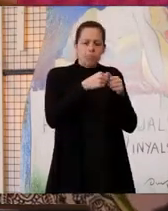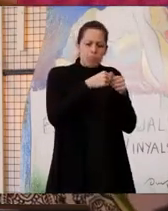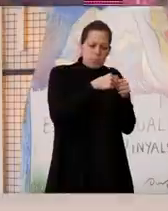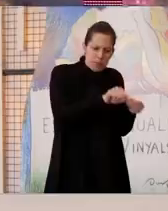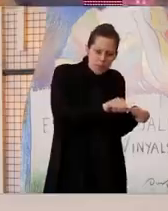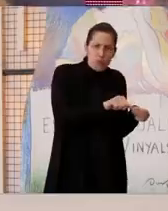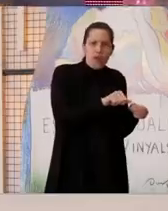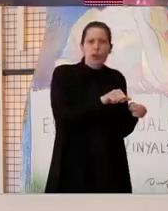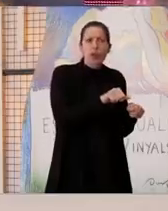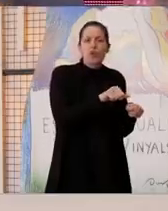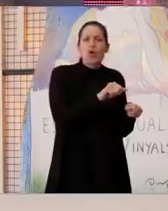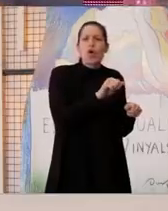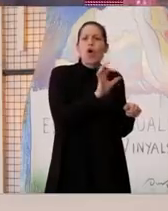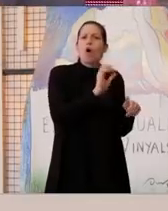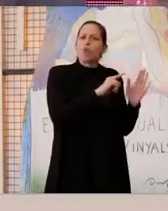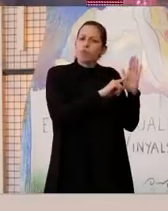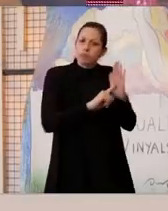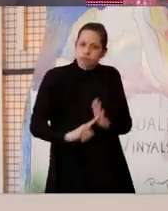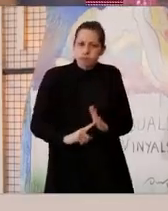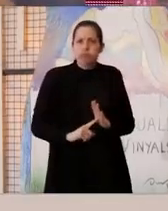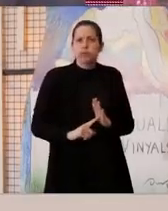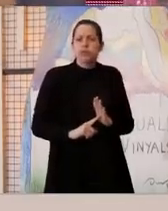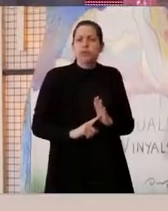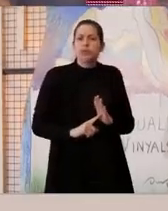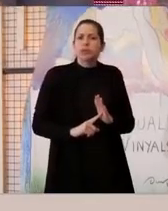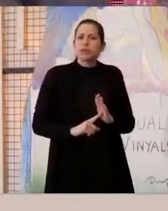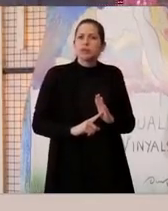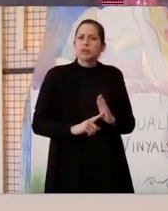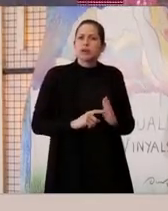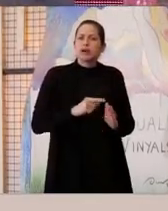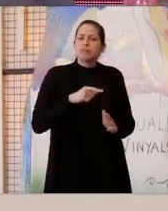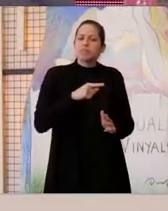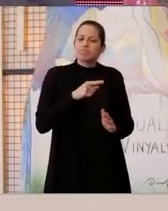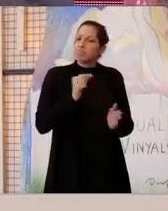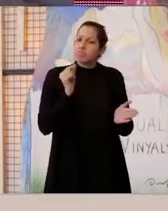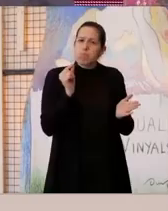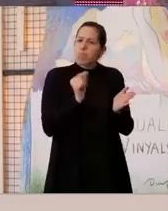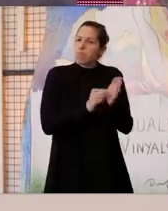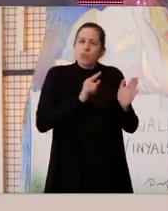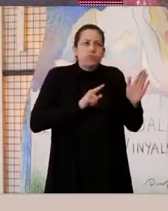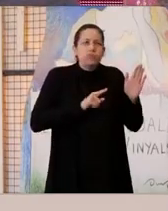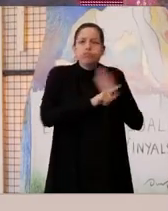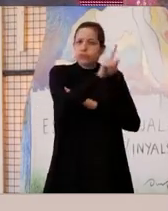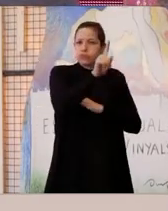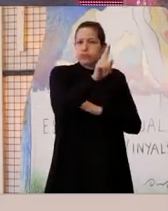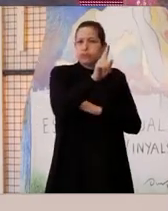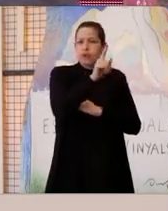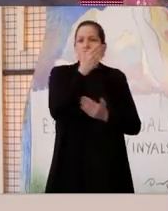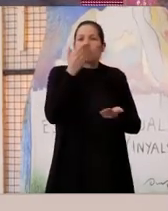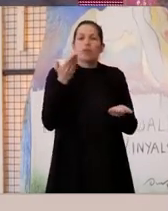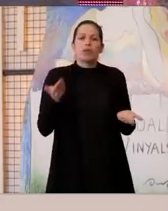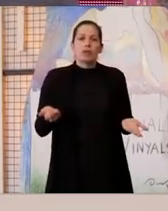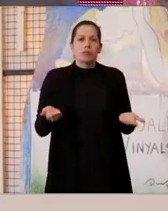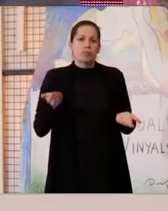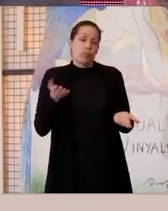o de discriminación más intensa y más rápida de lo que de lo que hubiera sido normal